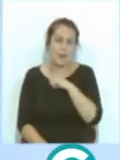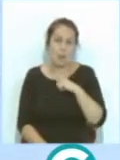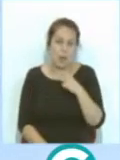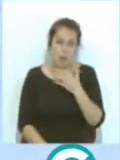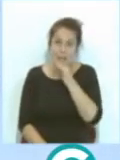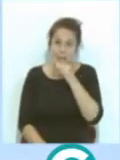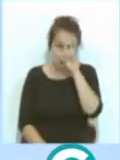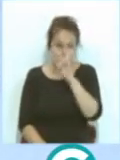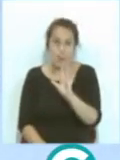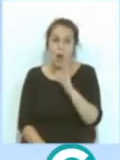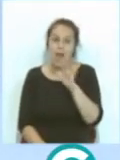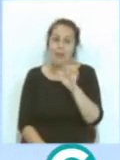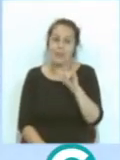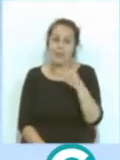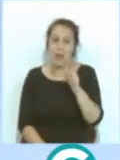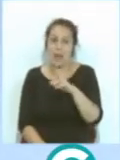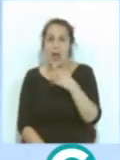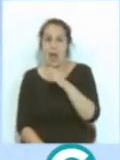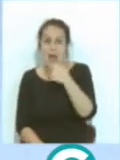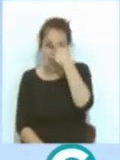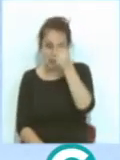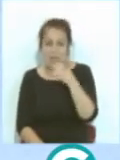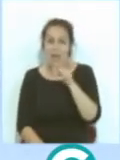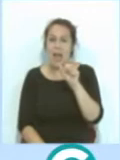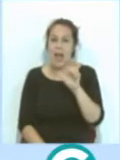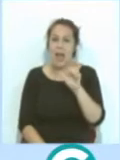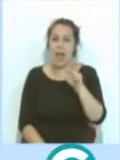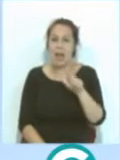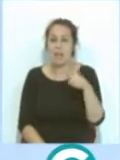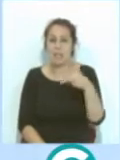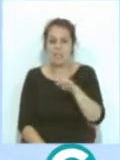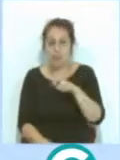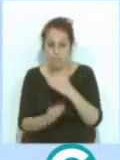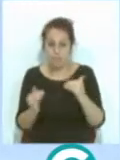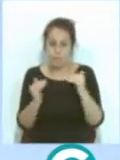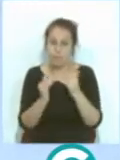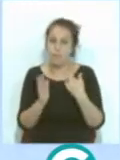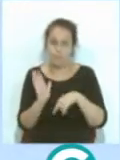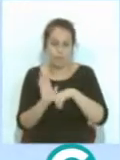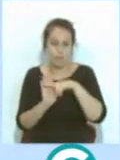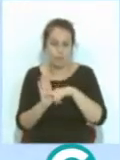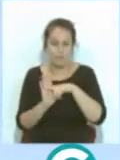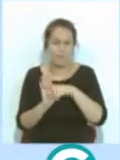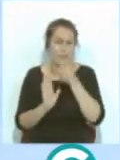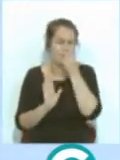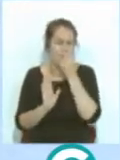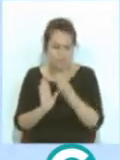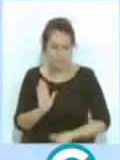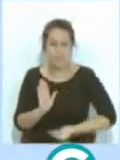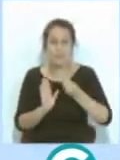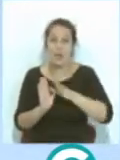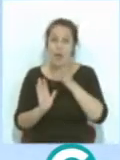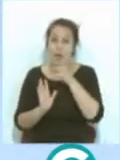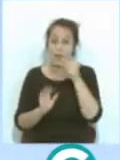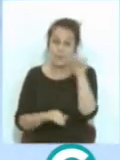Alavés se lo tiene ganado, con el Elche lo tiene empatado, o sea que está en una muy buena posición. Claro, ahora hay 3